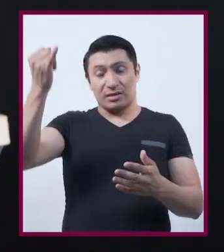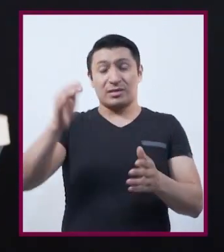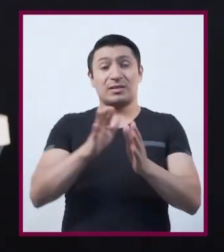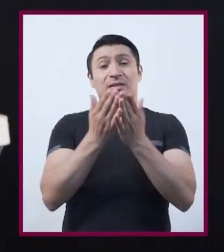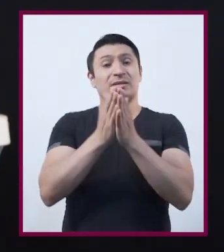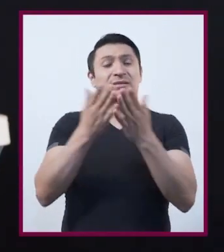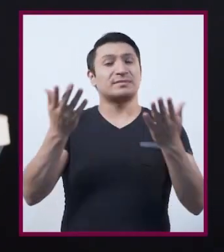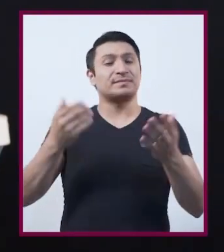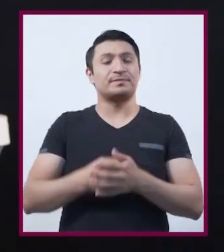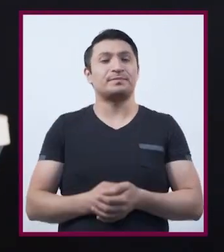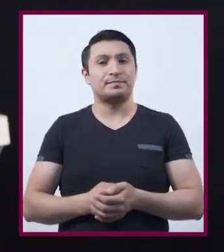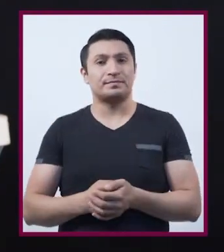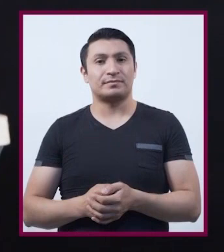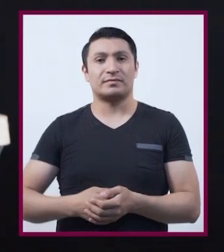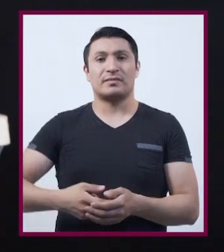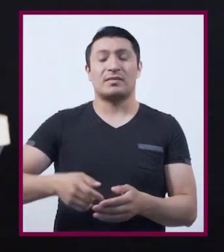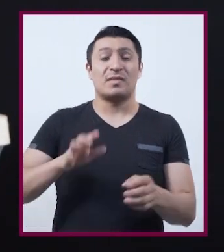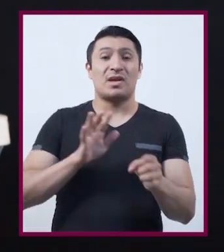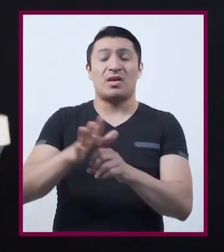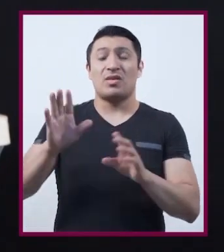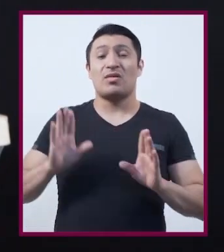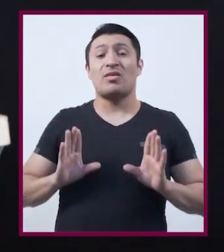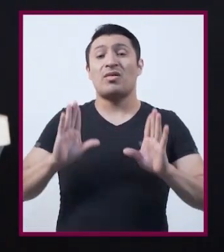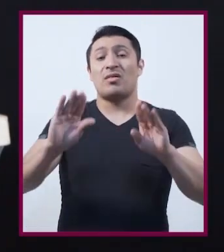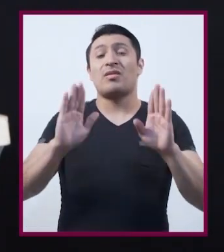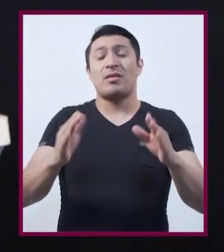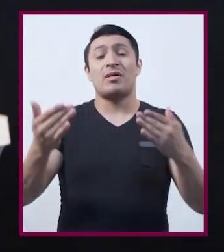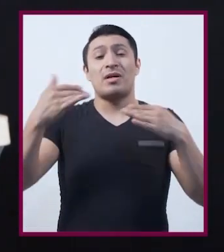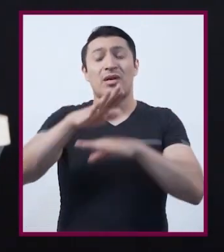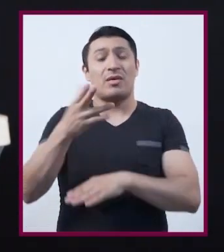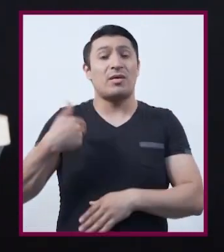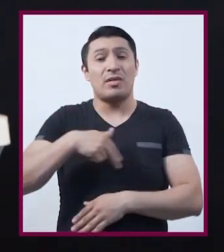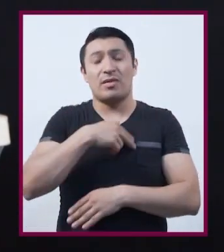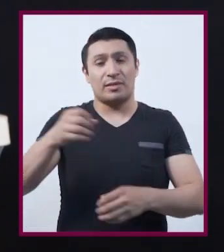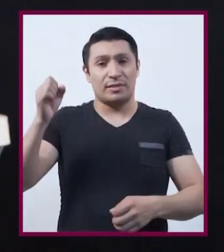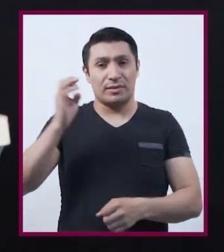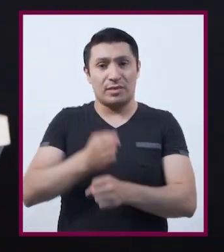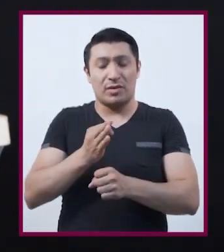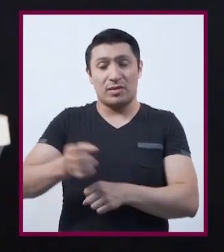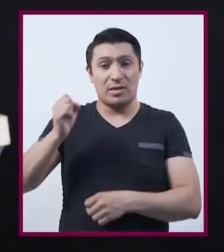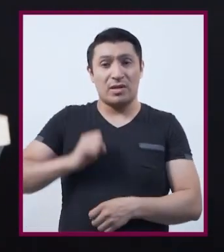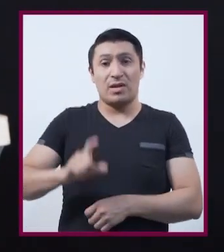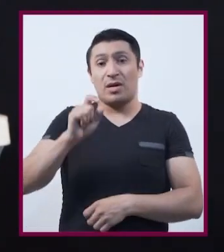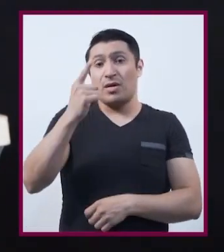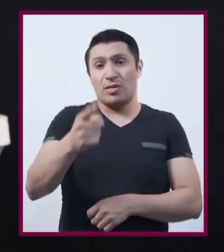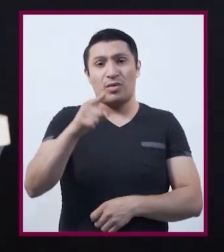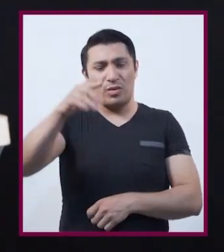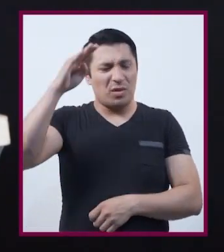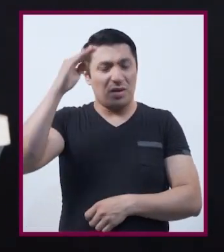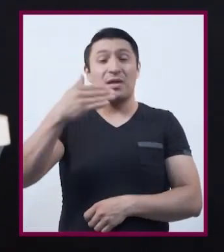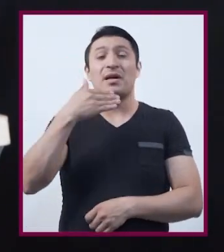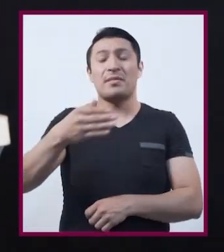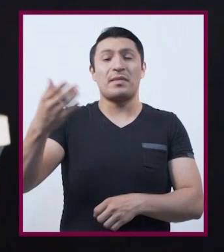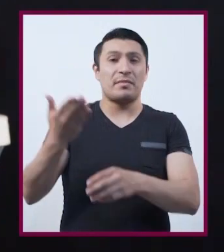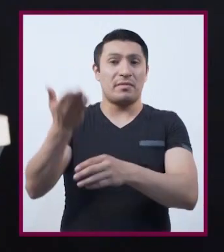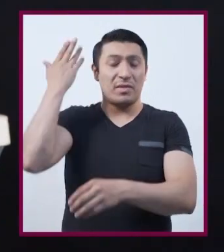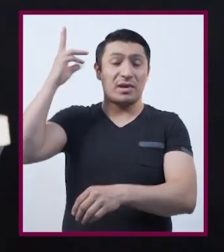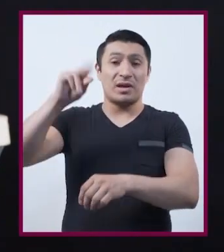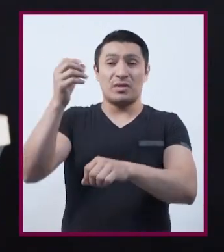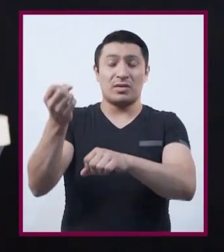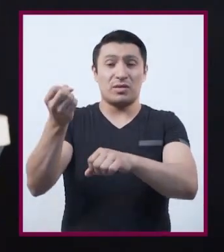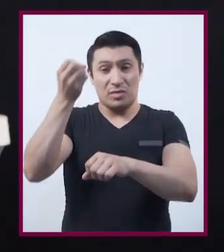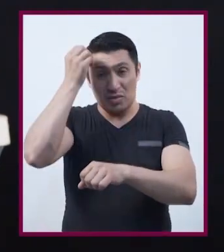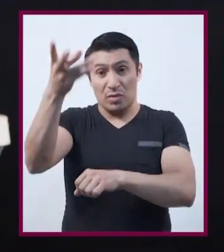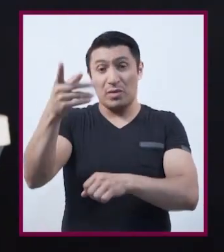siglo XXI? Si lo piensas bien, el pasado no ha pasado. ¡Conéctate! Bienvenida, bienvenido. Esto es